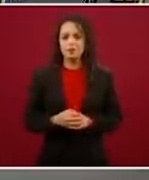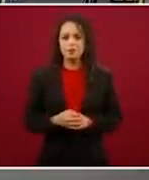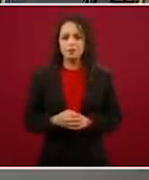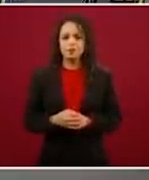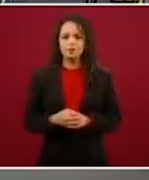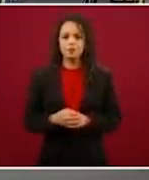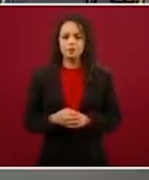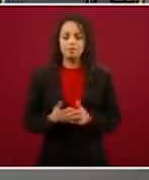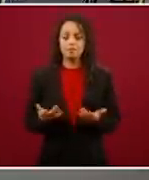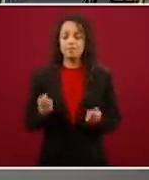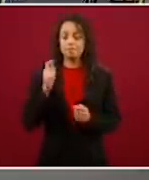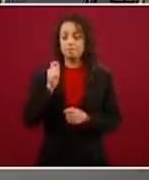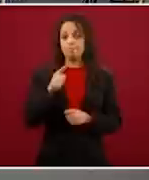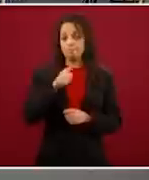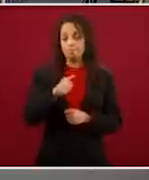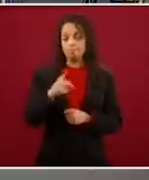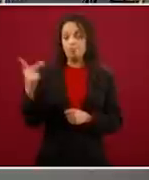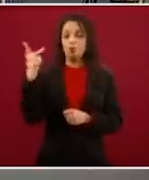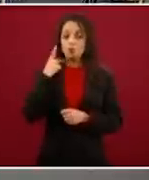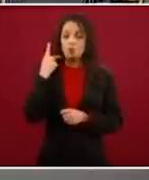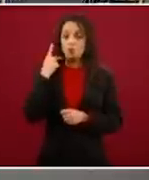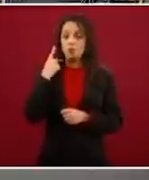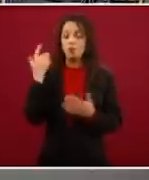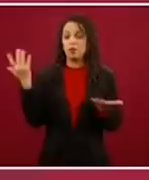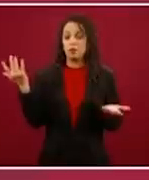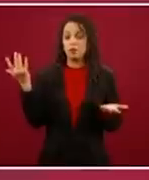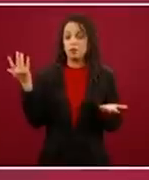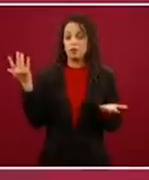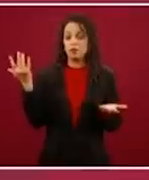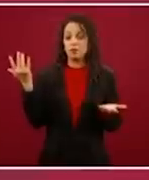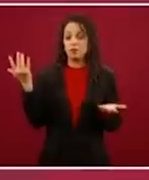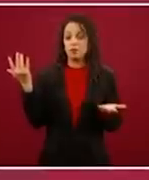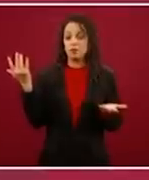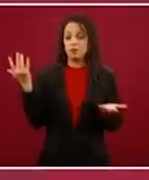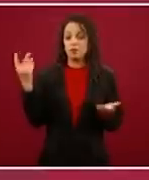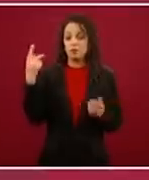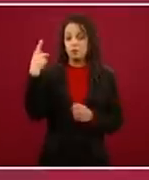que significó la política neoliberal, la política de pillaje.